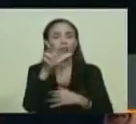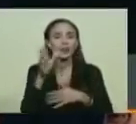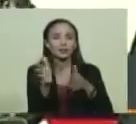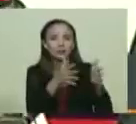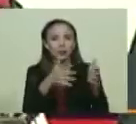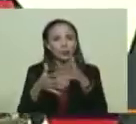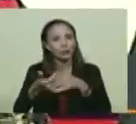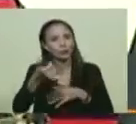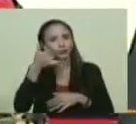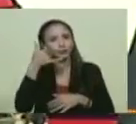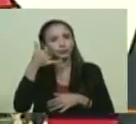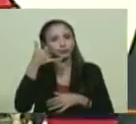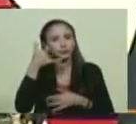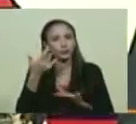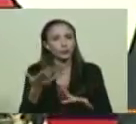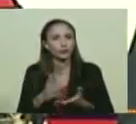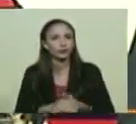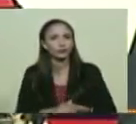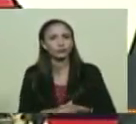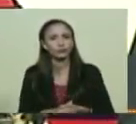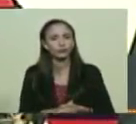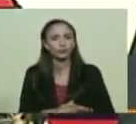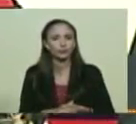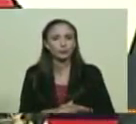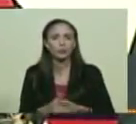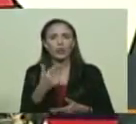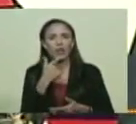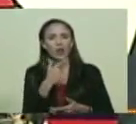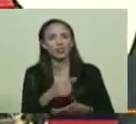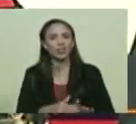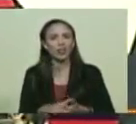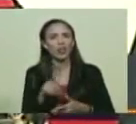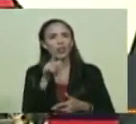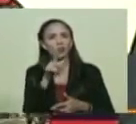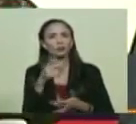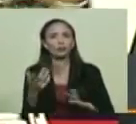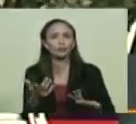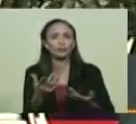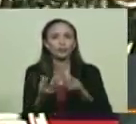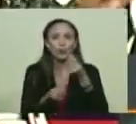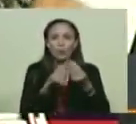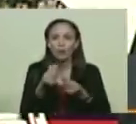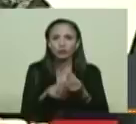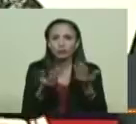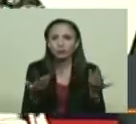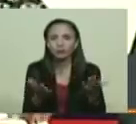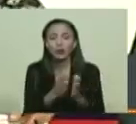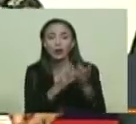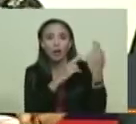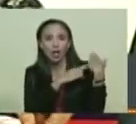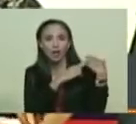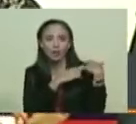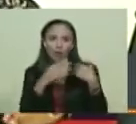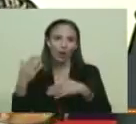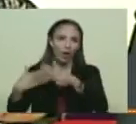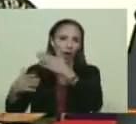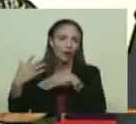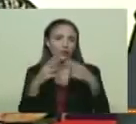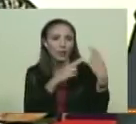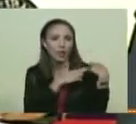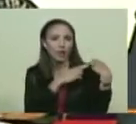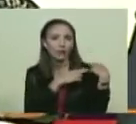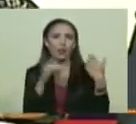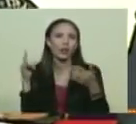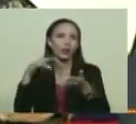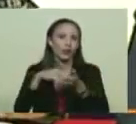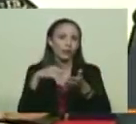El 13 de marzo yo lo llamé y le dije: Pérez Ampueda, estaba de jefe de la SODI Carabobo,